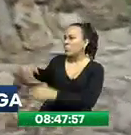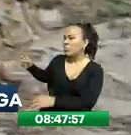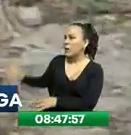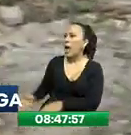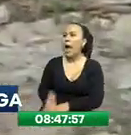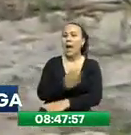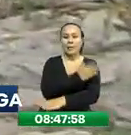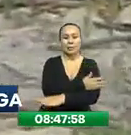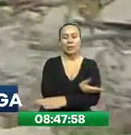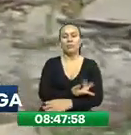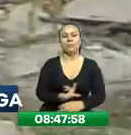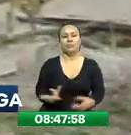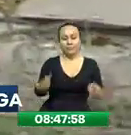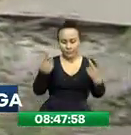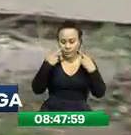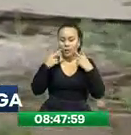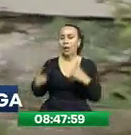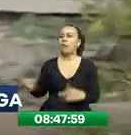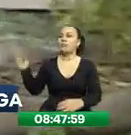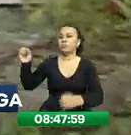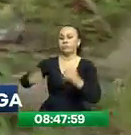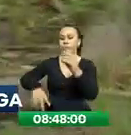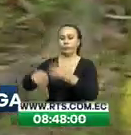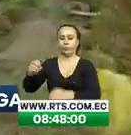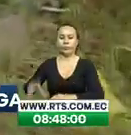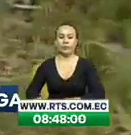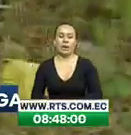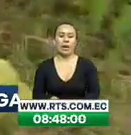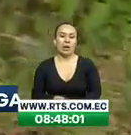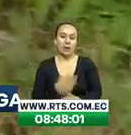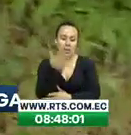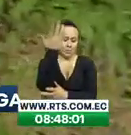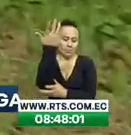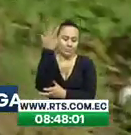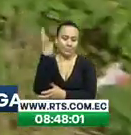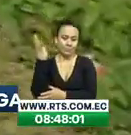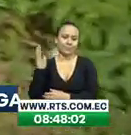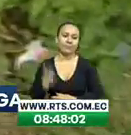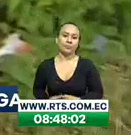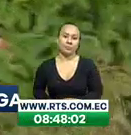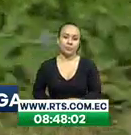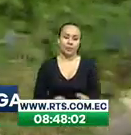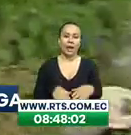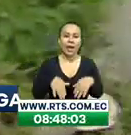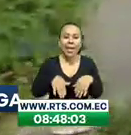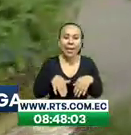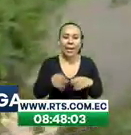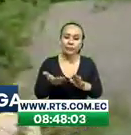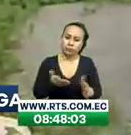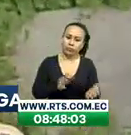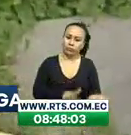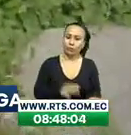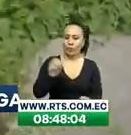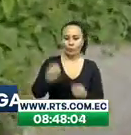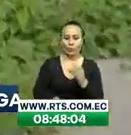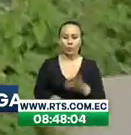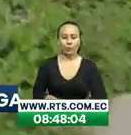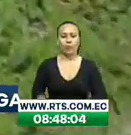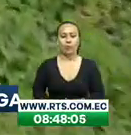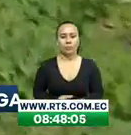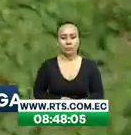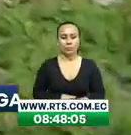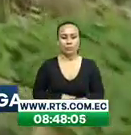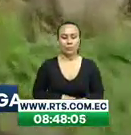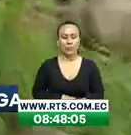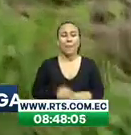triciclo. Como usted puede ver, desperdicios de árboles, de perros muertos, desperdicios, vienen a botar,